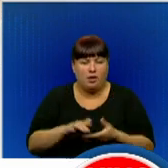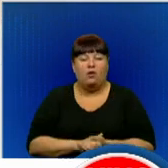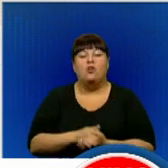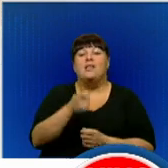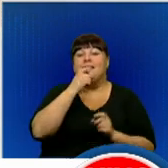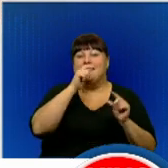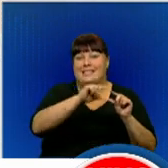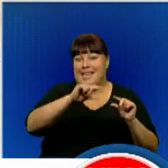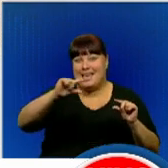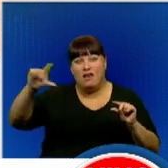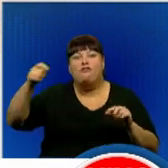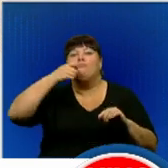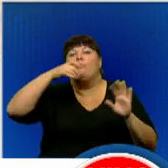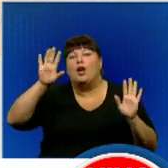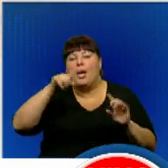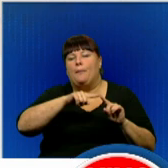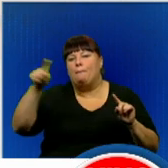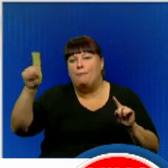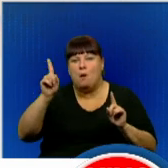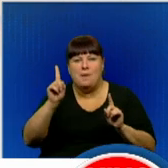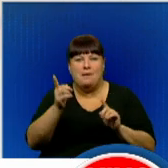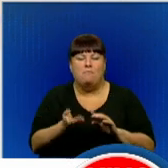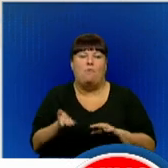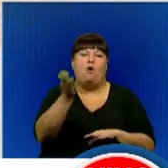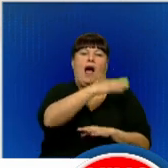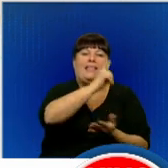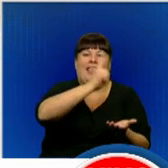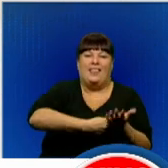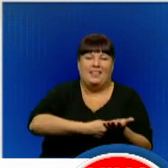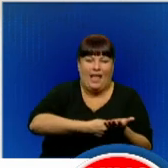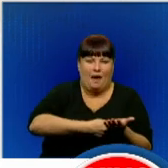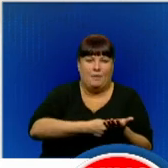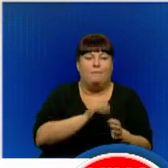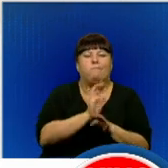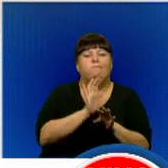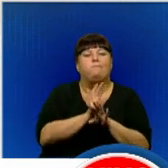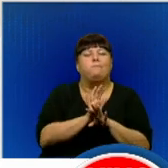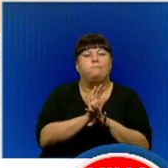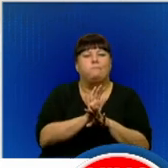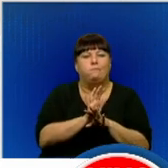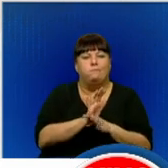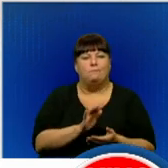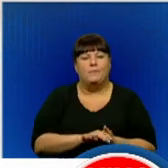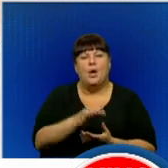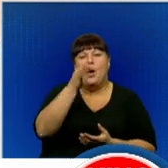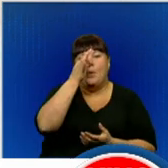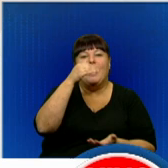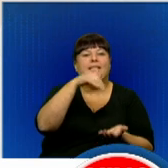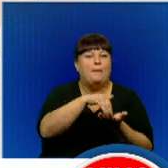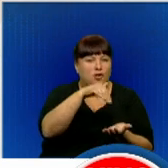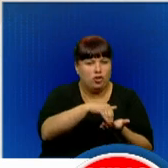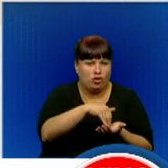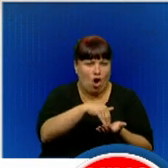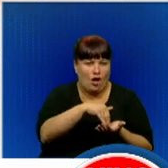la escala fuera la que teníamos en el dictamen es decir la de 20 millones